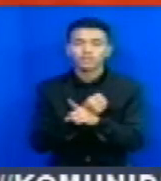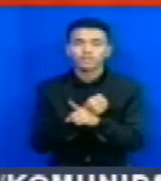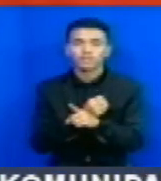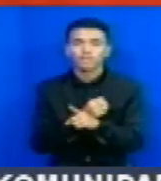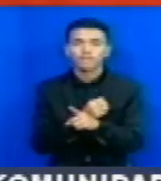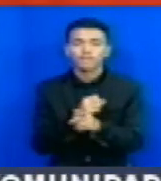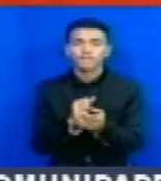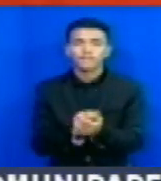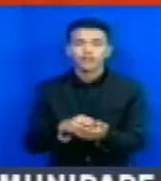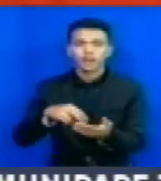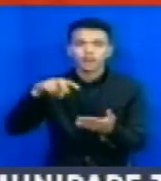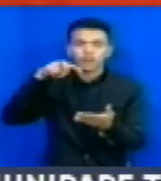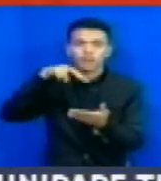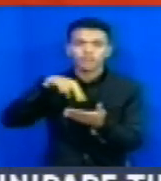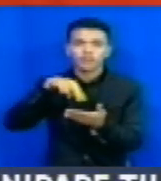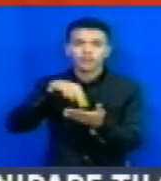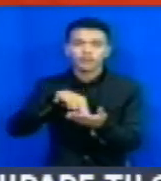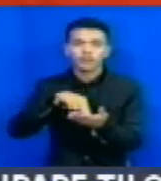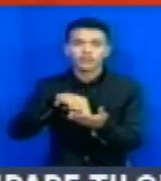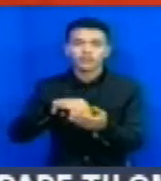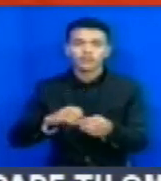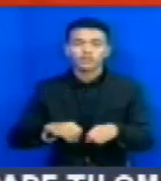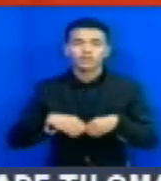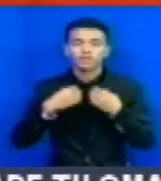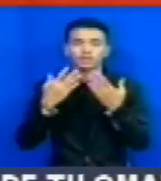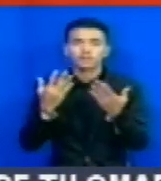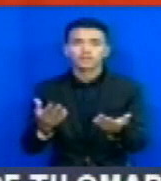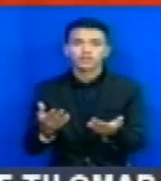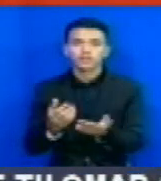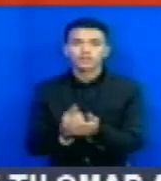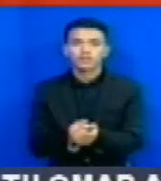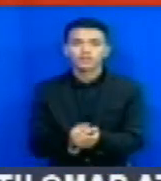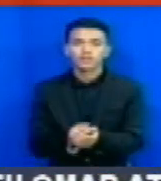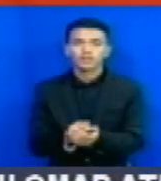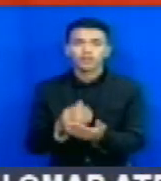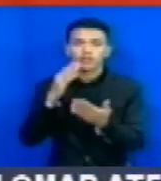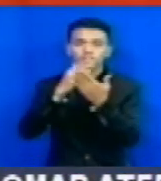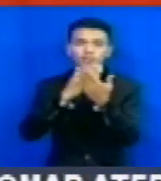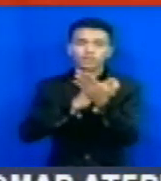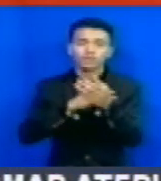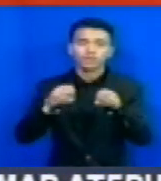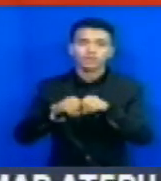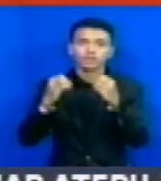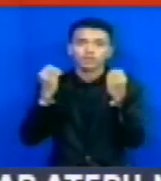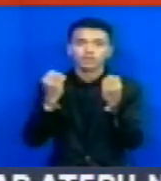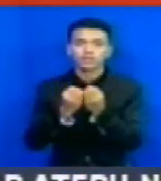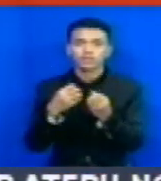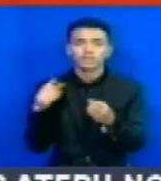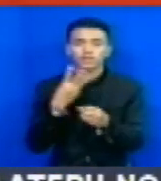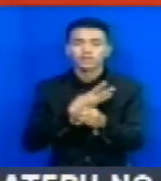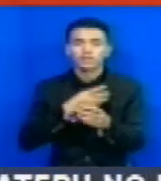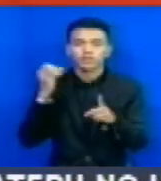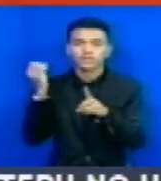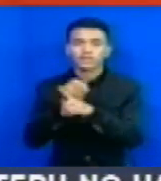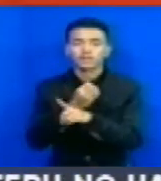a tu amete, organización, a tu apuras, organización, tenemos que tener objetivo.